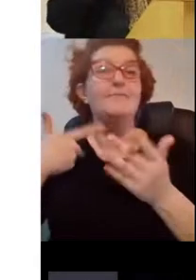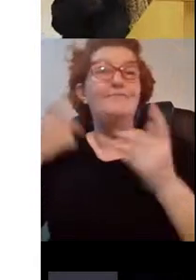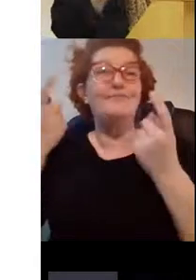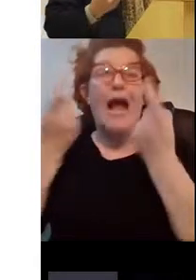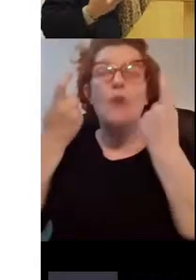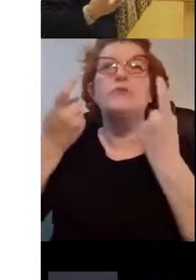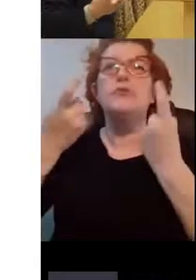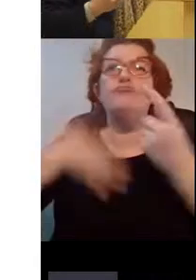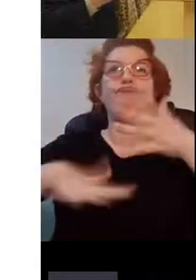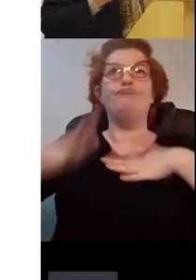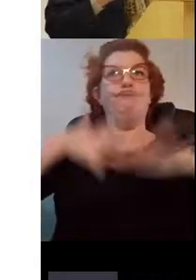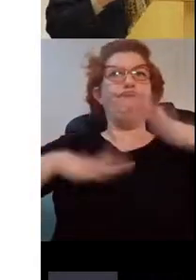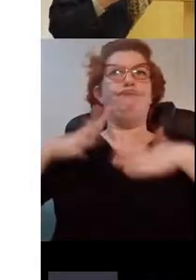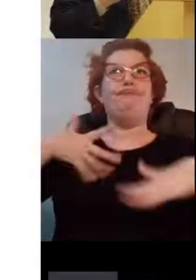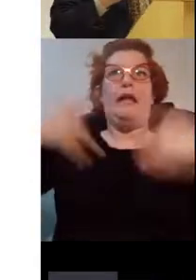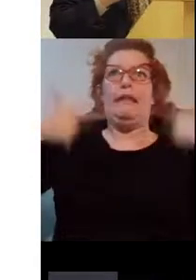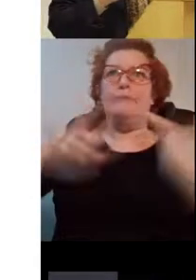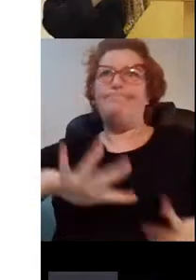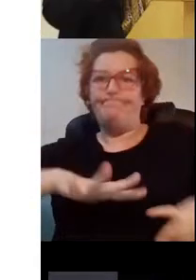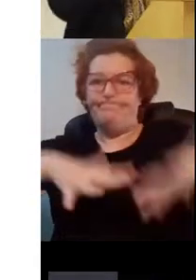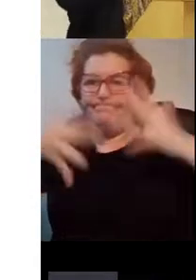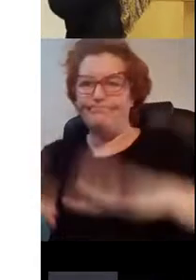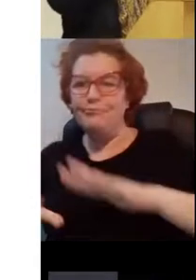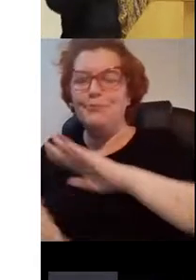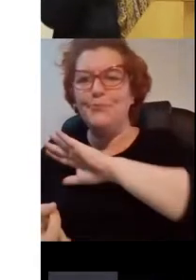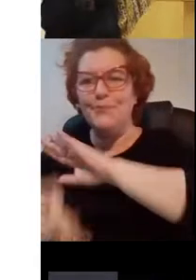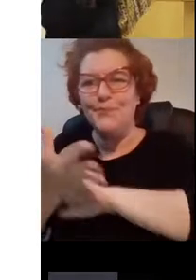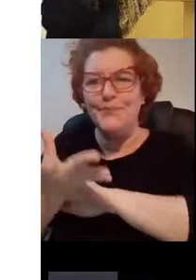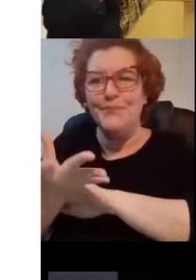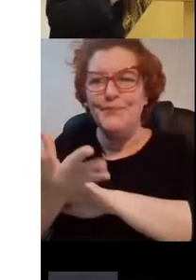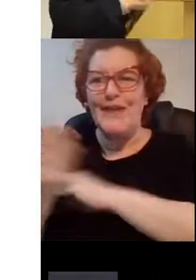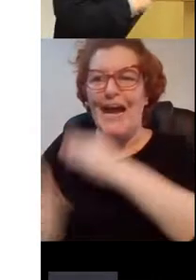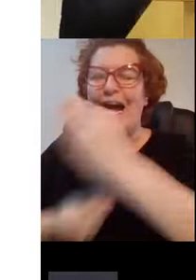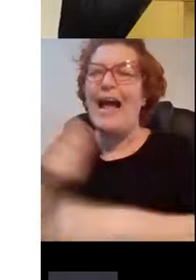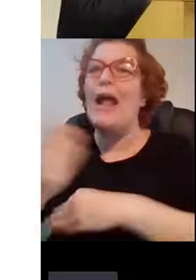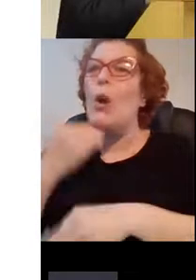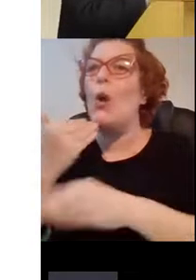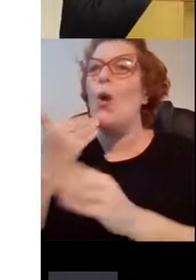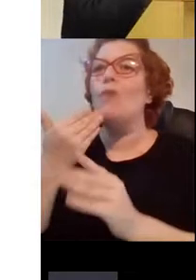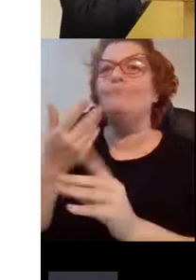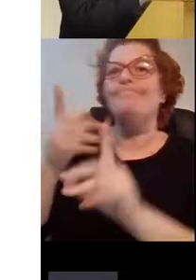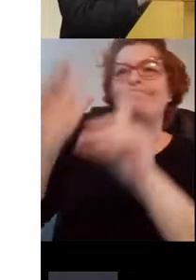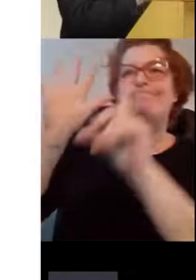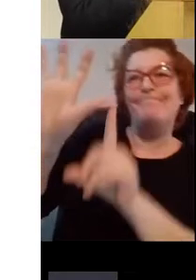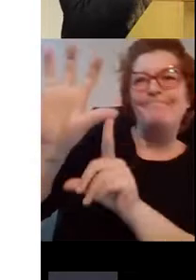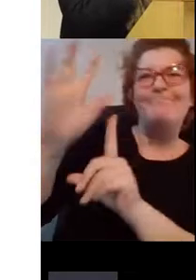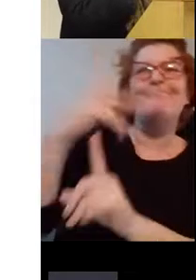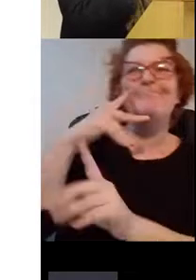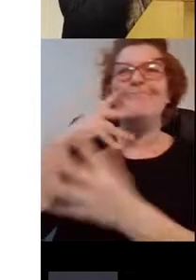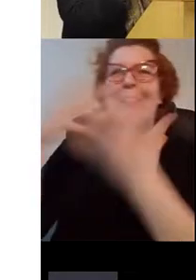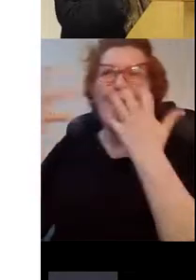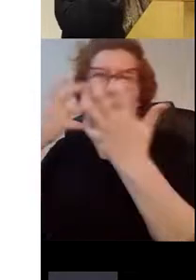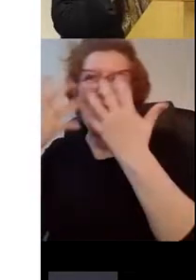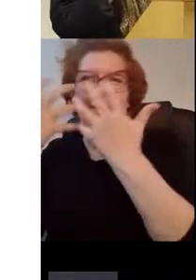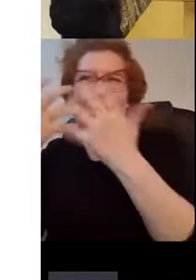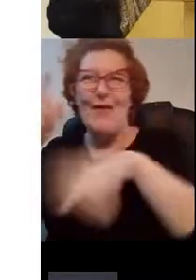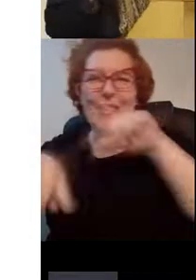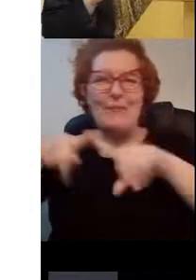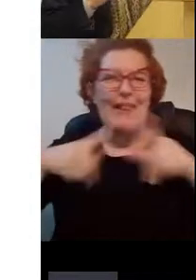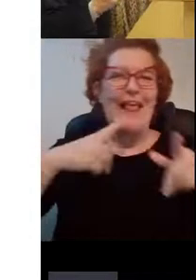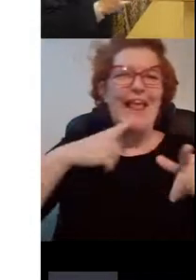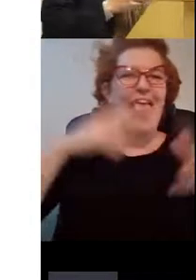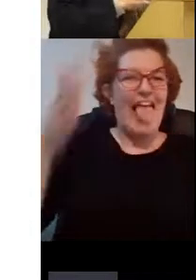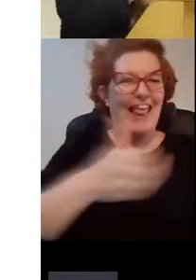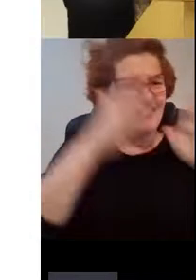la elaboración de un motivo decorativo correspondiente con cada una de las etapas de la historia